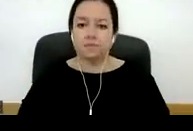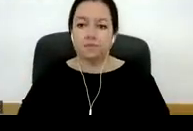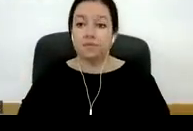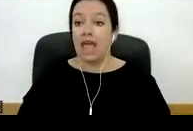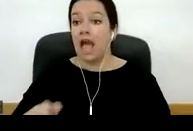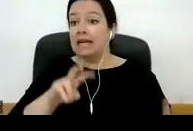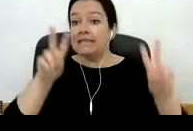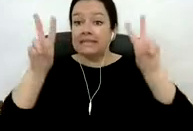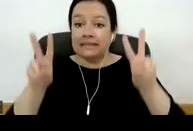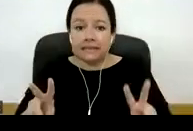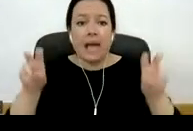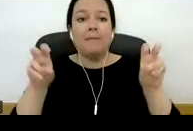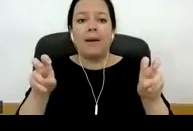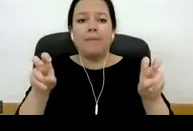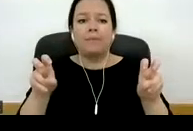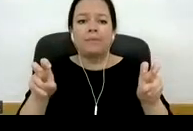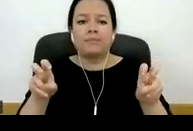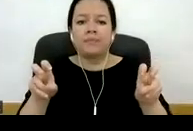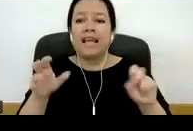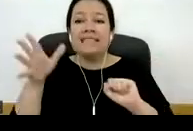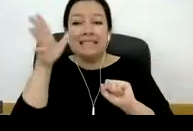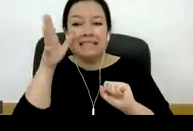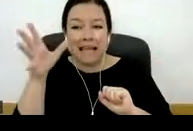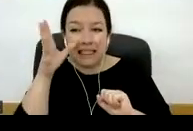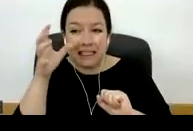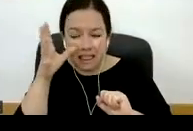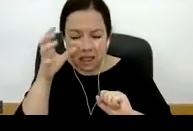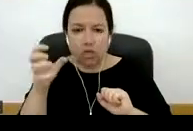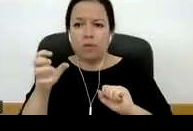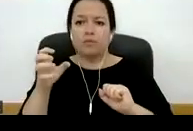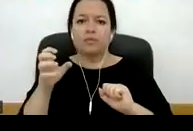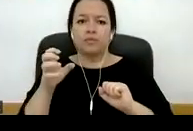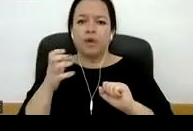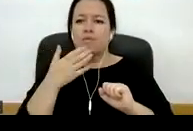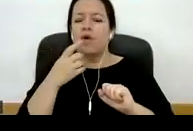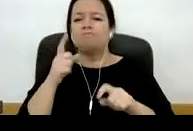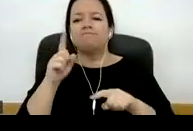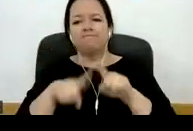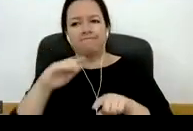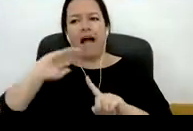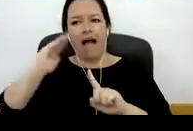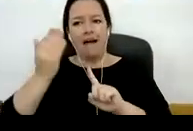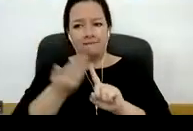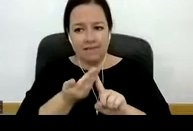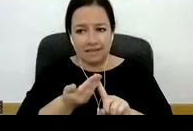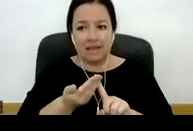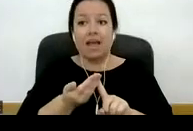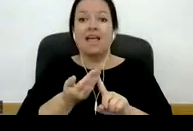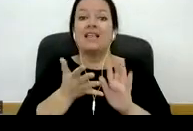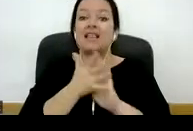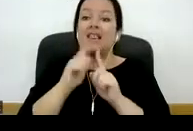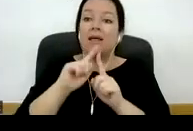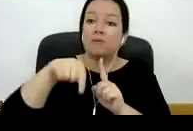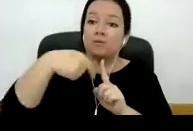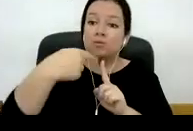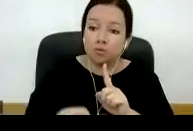Respecto a los órganos de los sentidos, aparecen determinadas carencias, determinados déficits que son los que van a condicionar